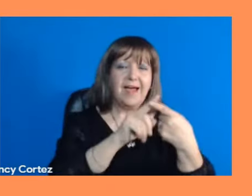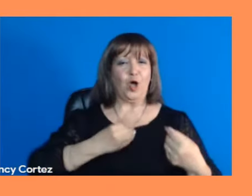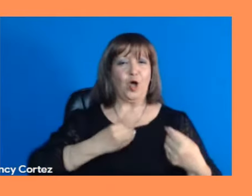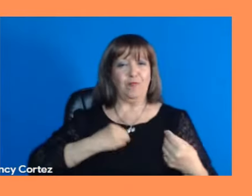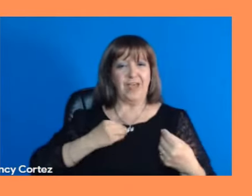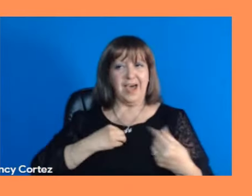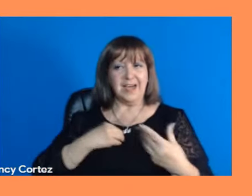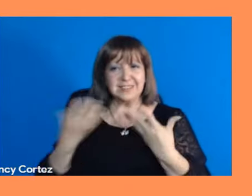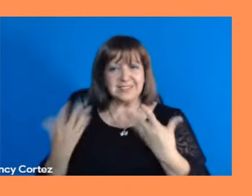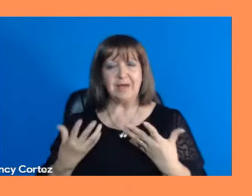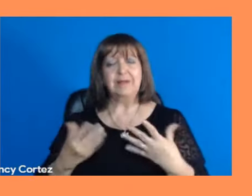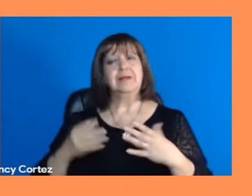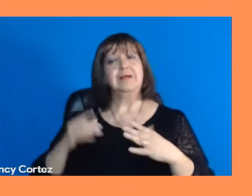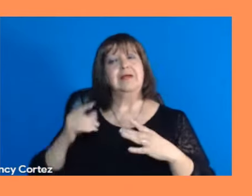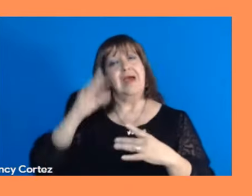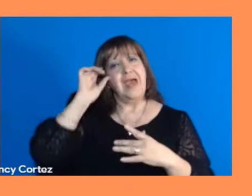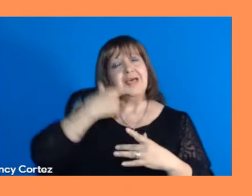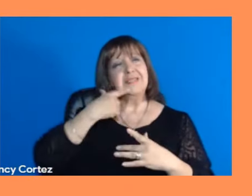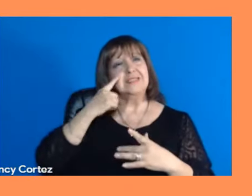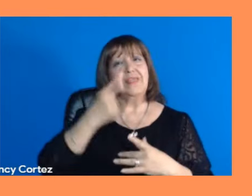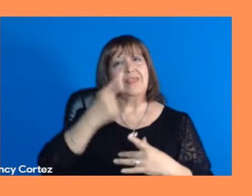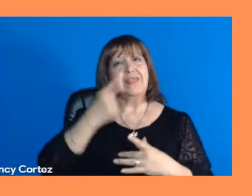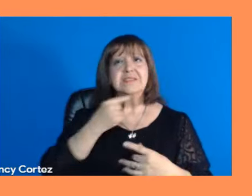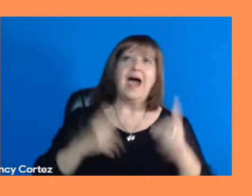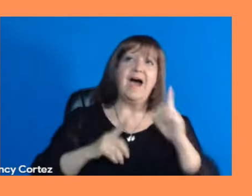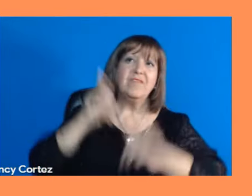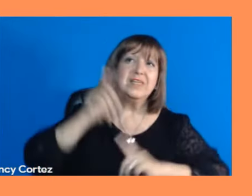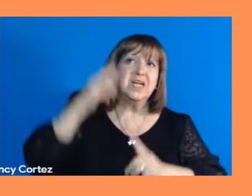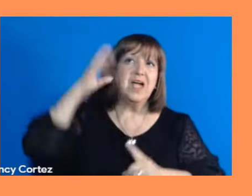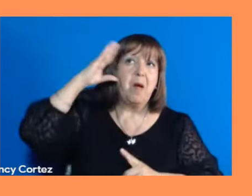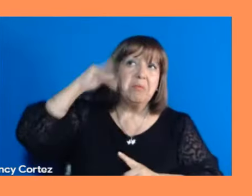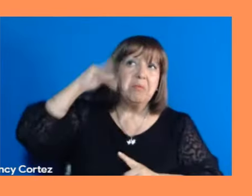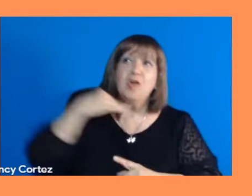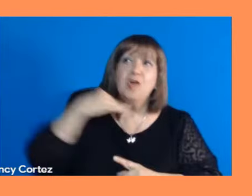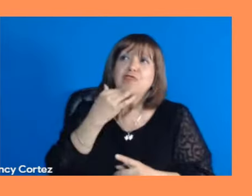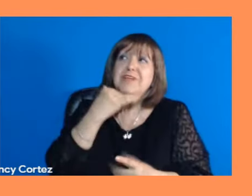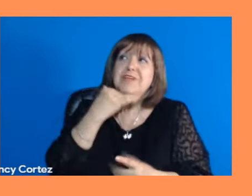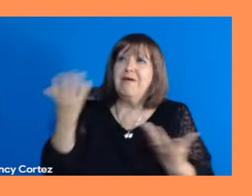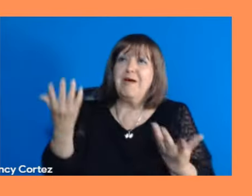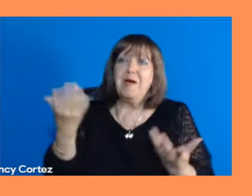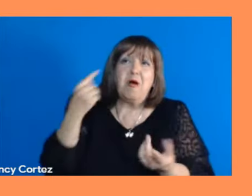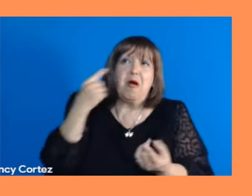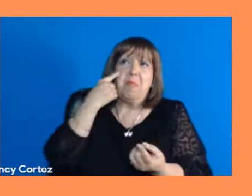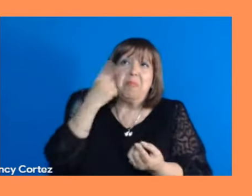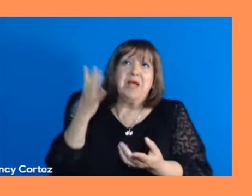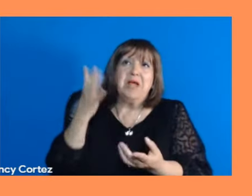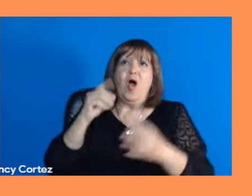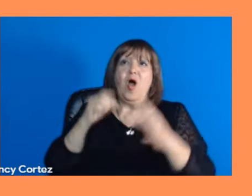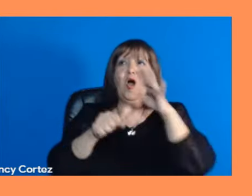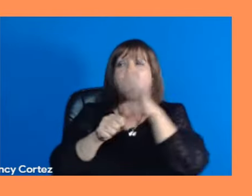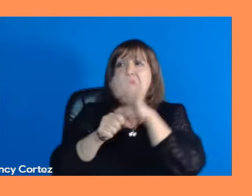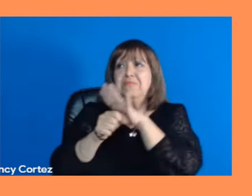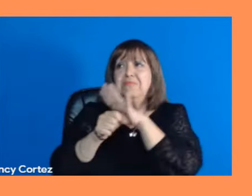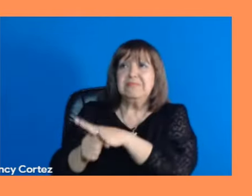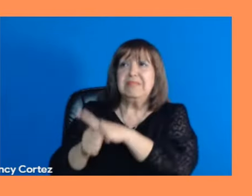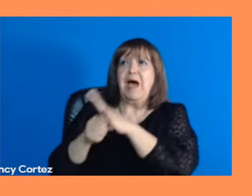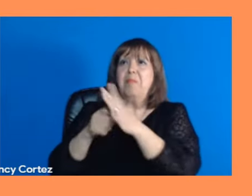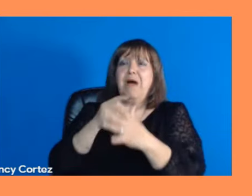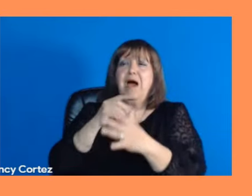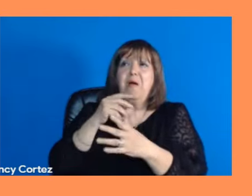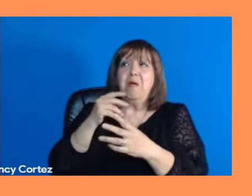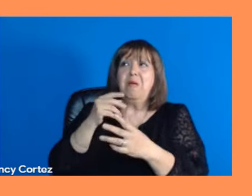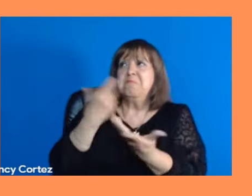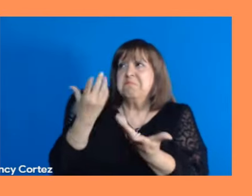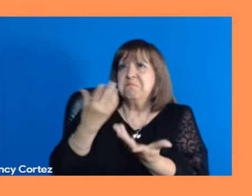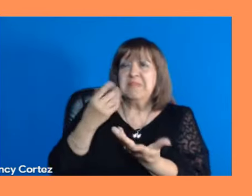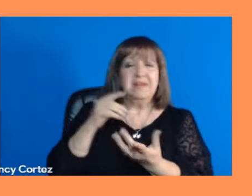ignorancias, que a veces son solo otras formas de los tabúes y los ocultamientos. Nos invita a pensar de manera